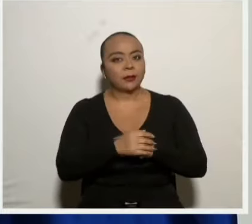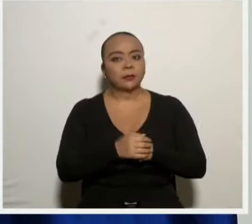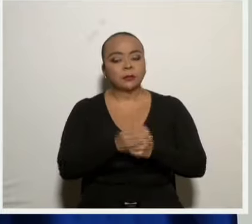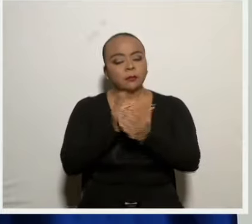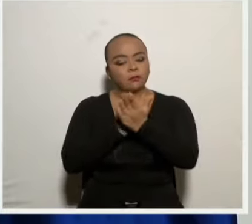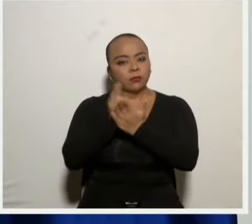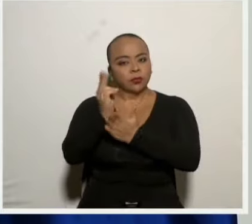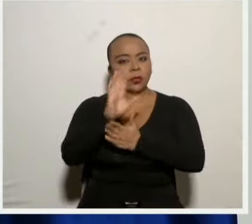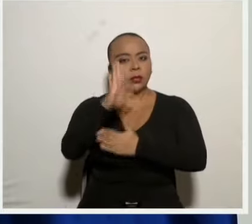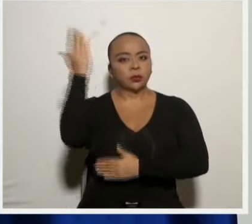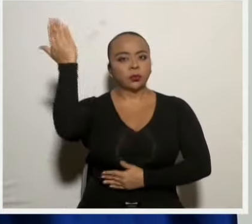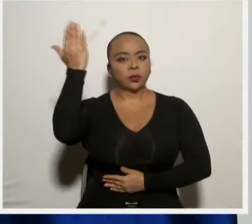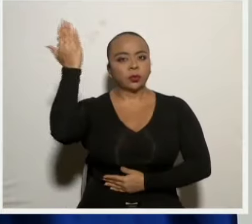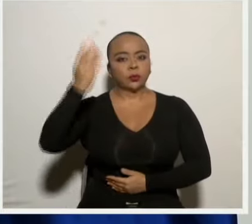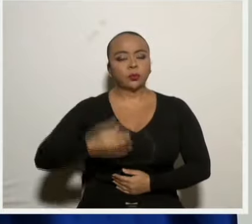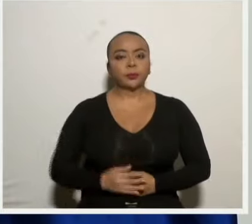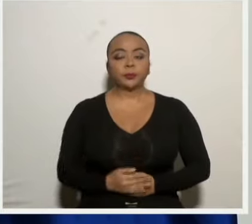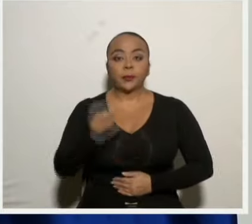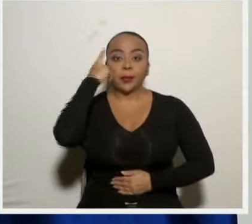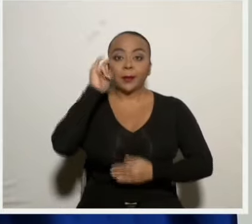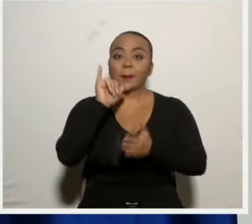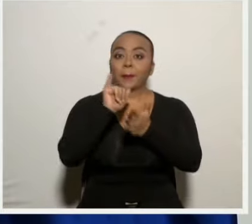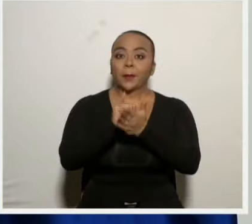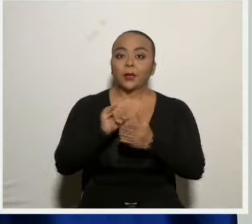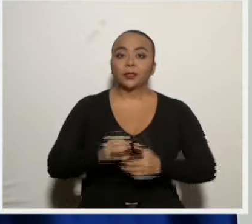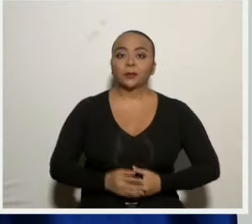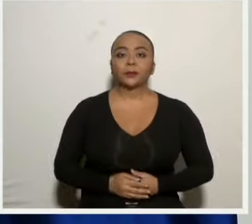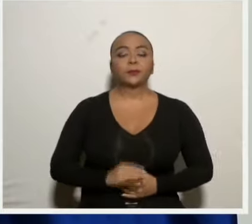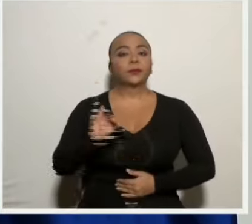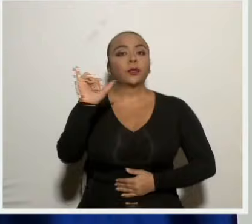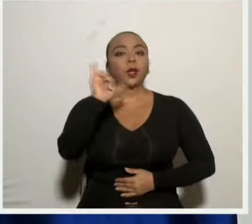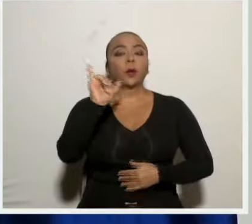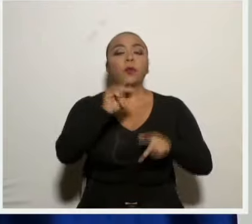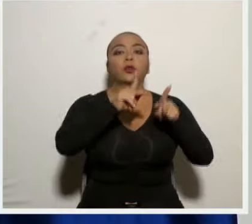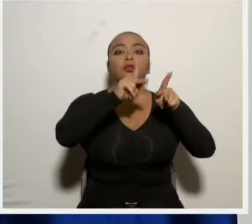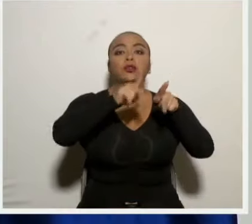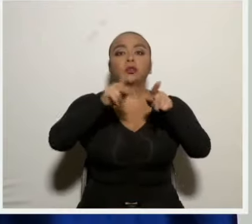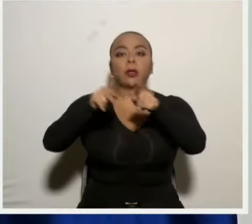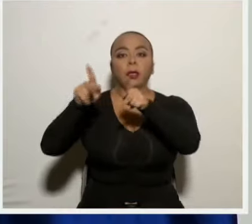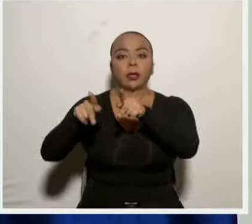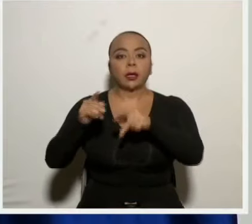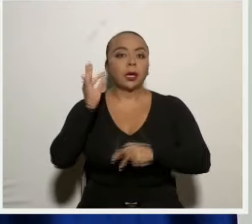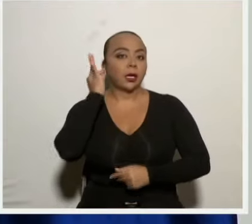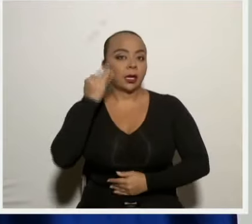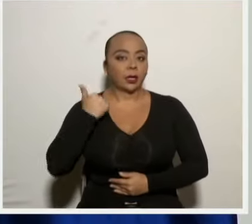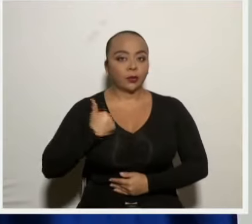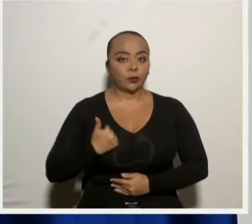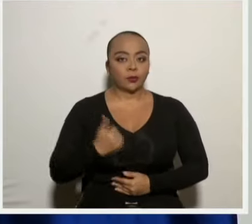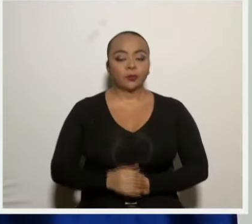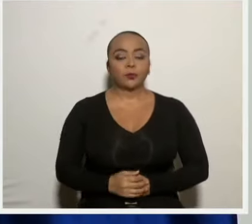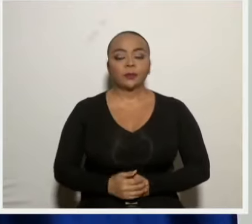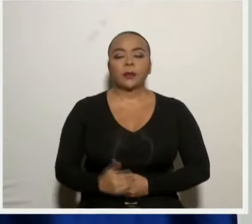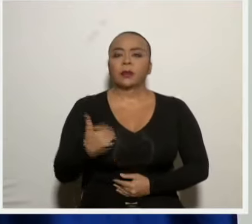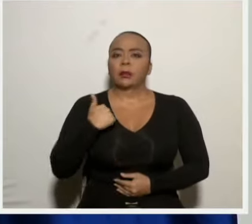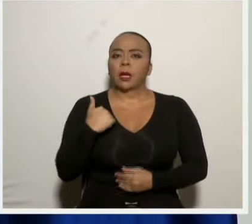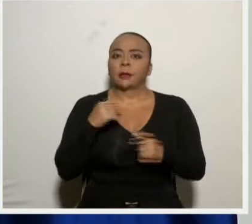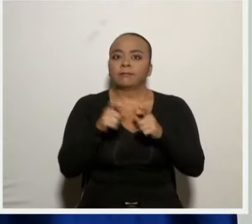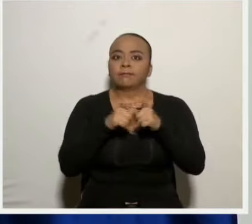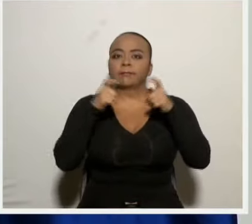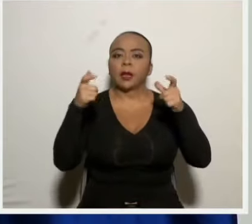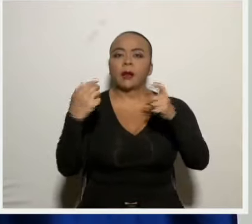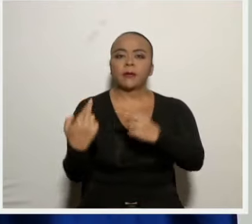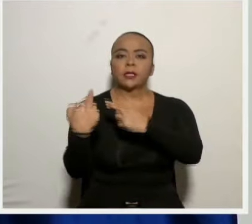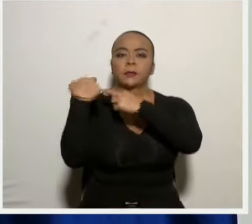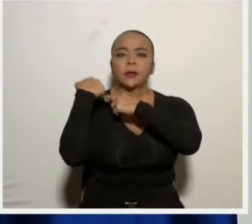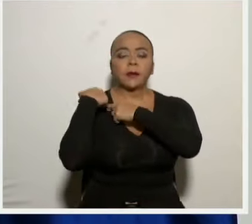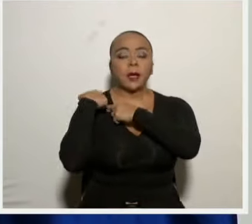el discurso. Por eso, así como las ciudadanas y los ciudadanos tienen la enorme